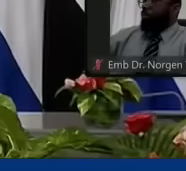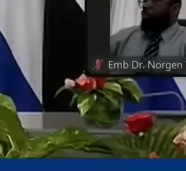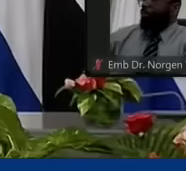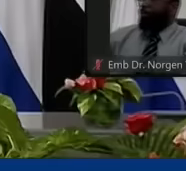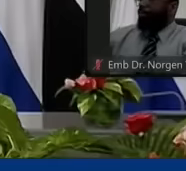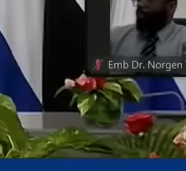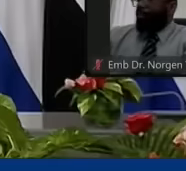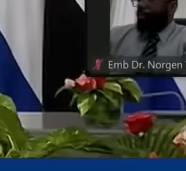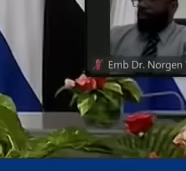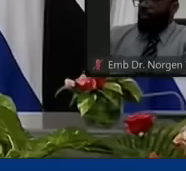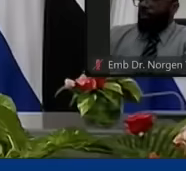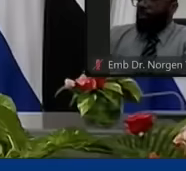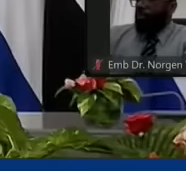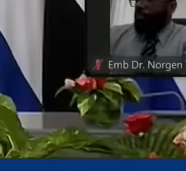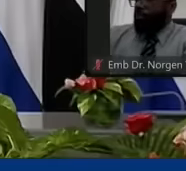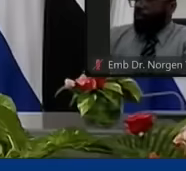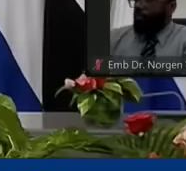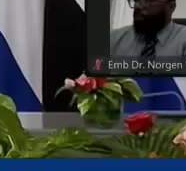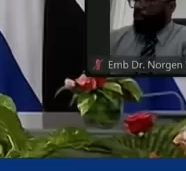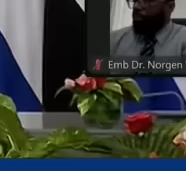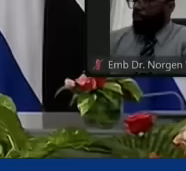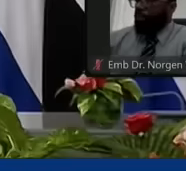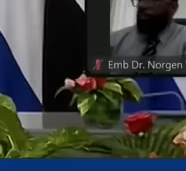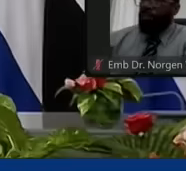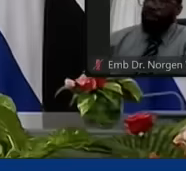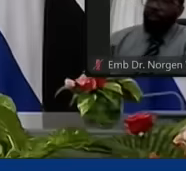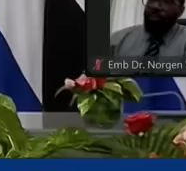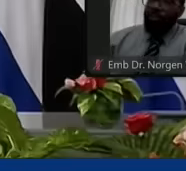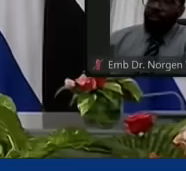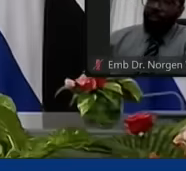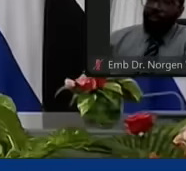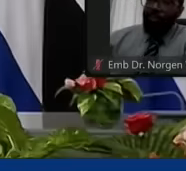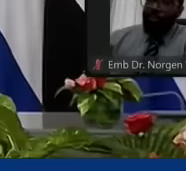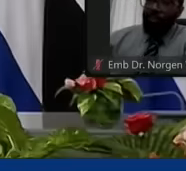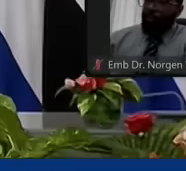No vaya, general, que lo van a matar.